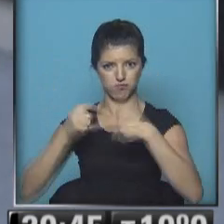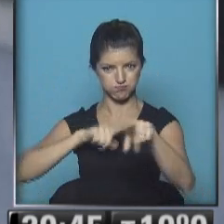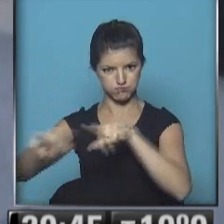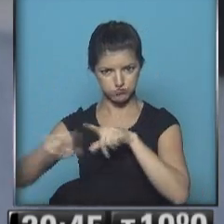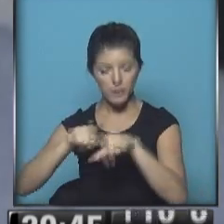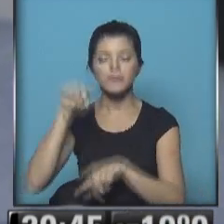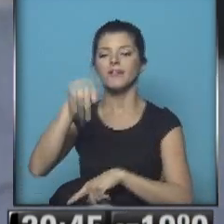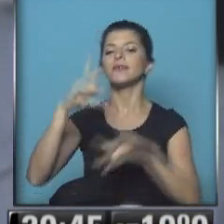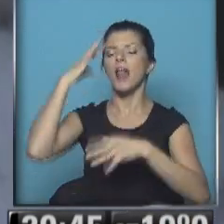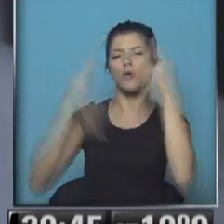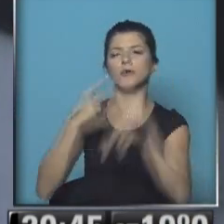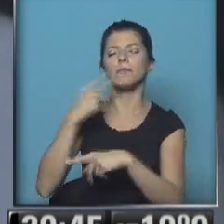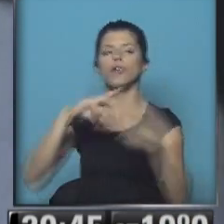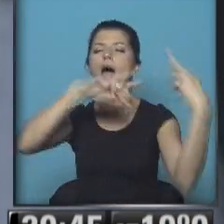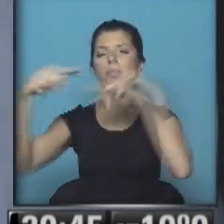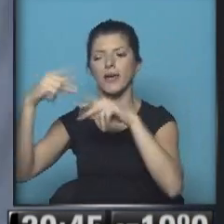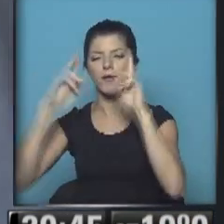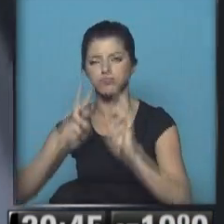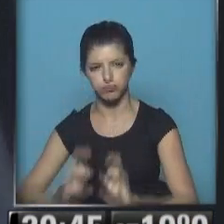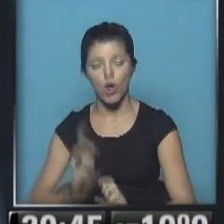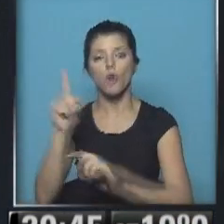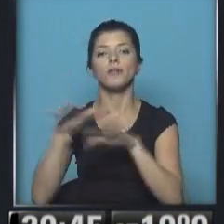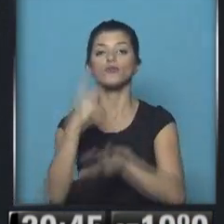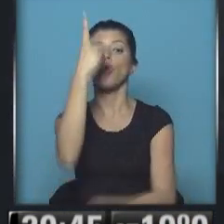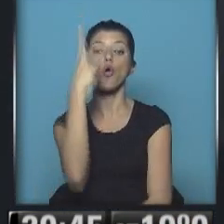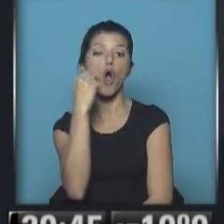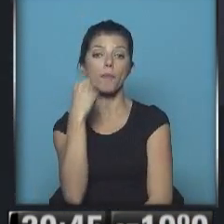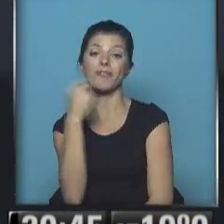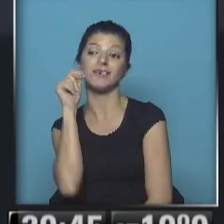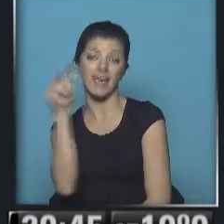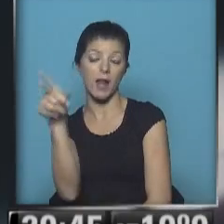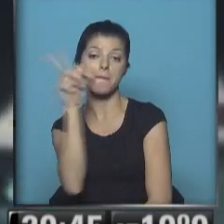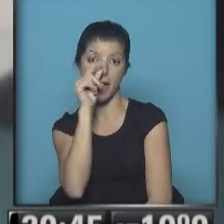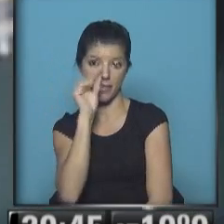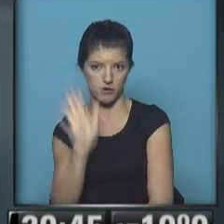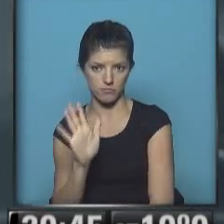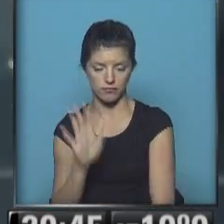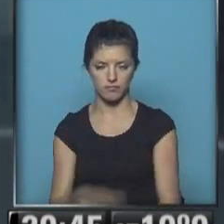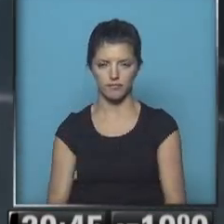analizar su ADN en una causa abierta por un hombre que dice ser su hijo.